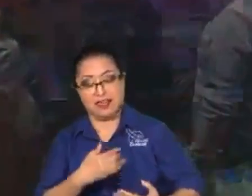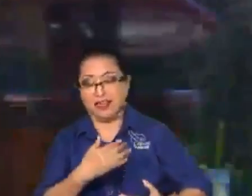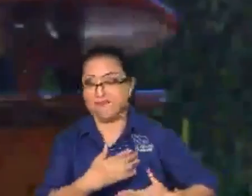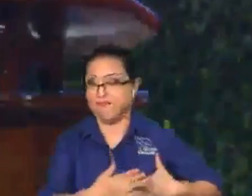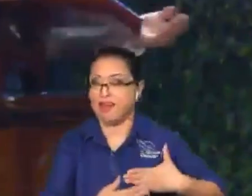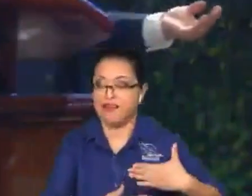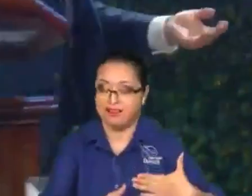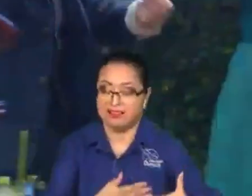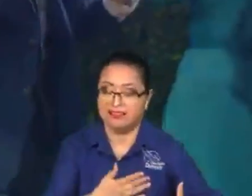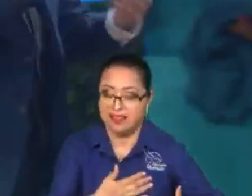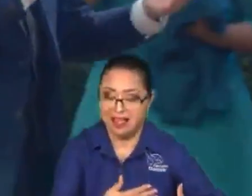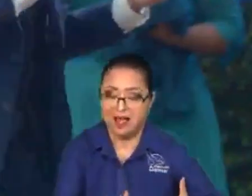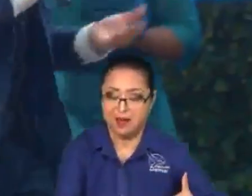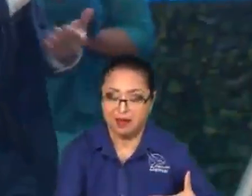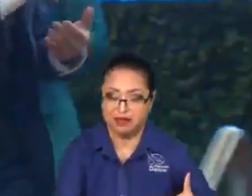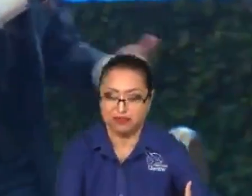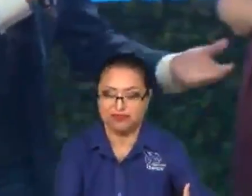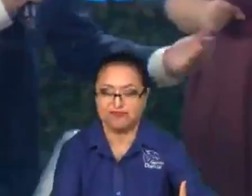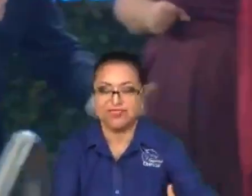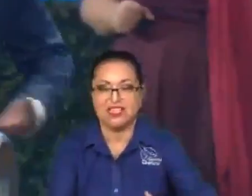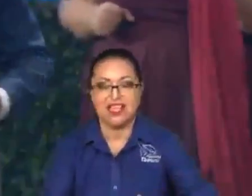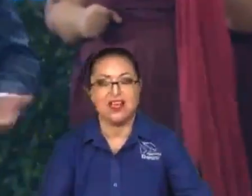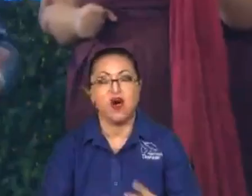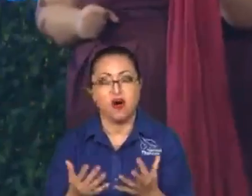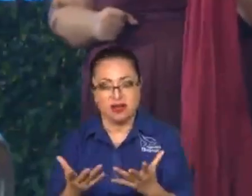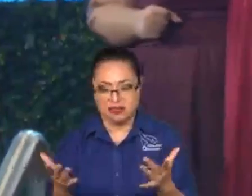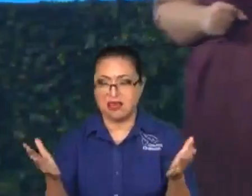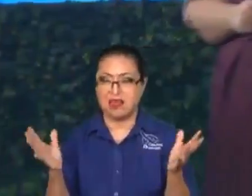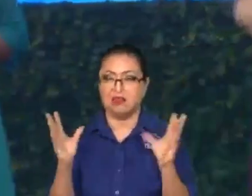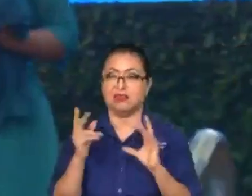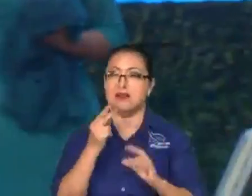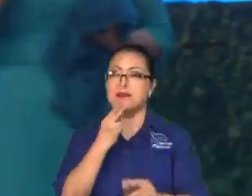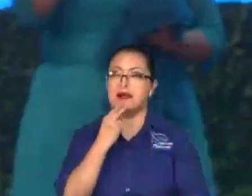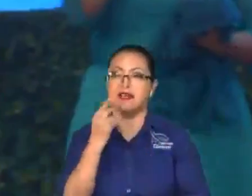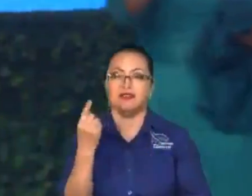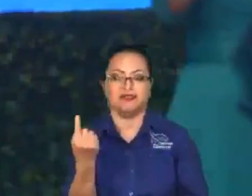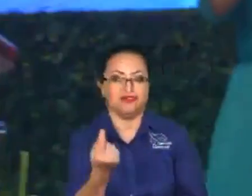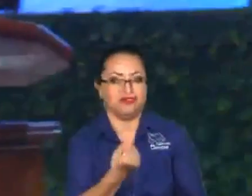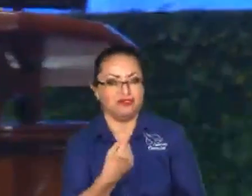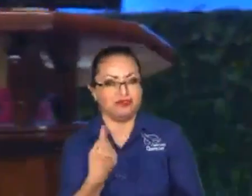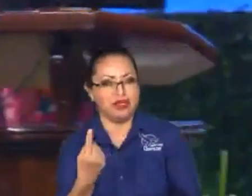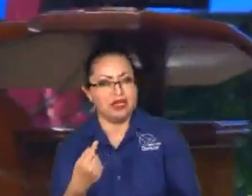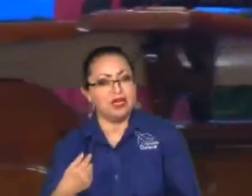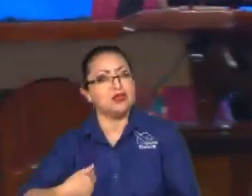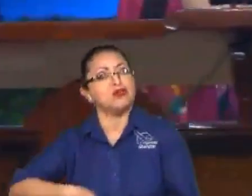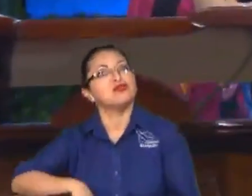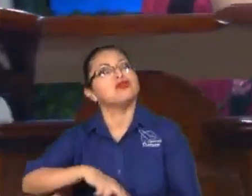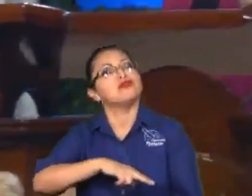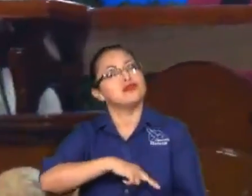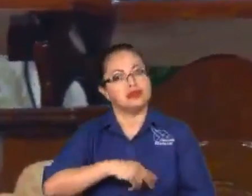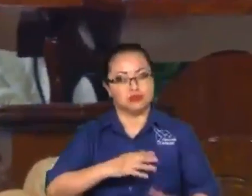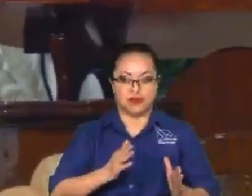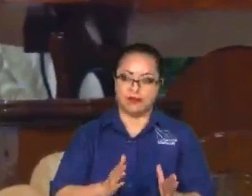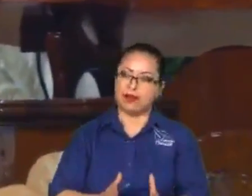donde llevamos frutos dulces de hoy y de ayer. Nos